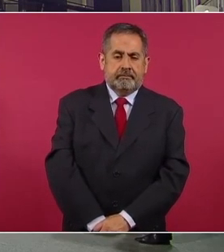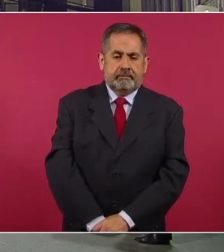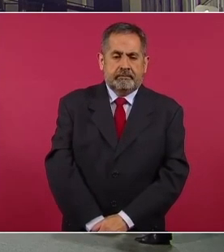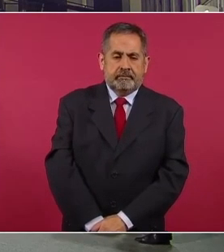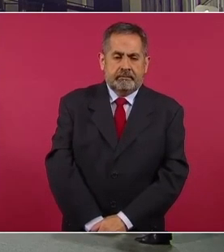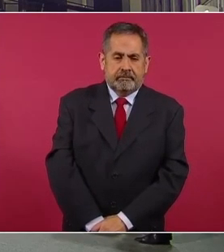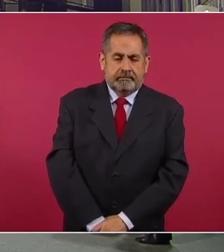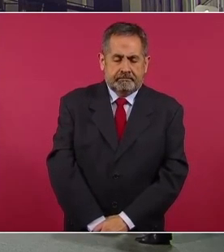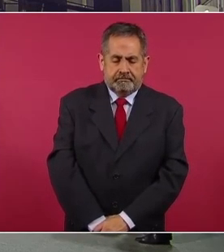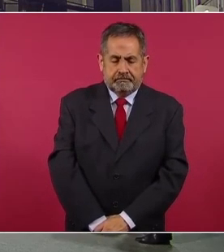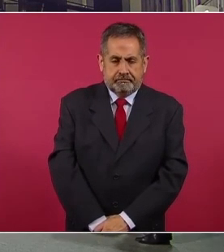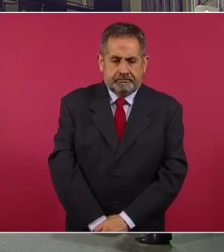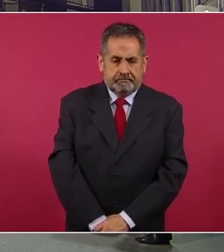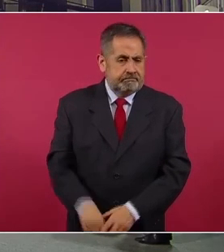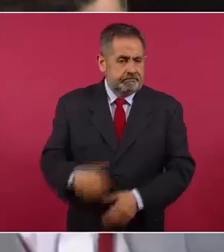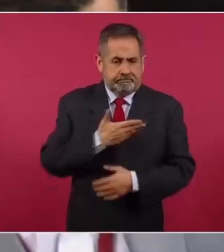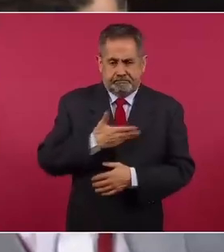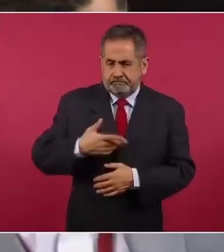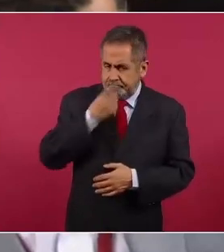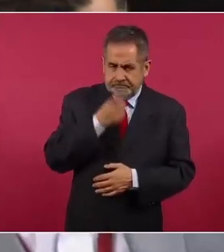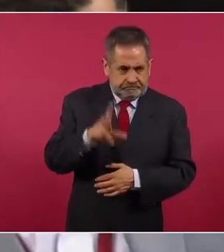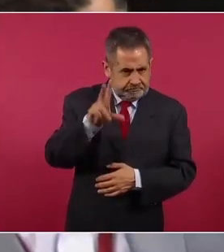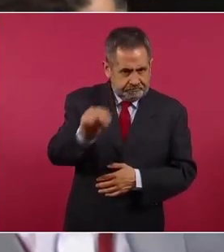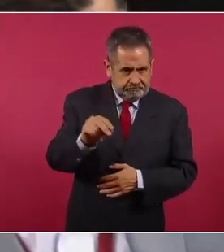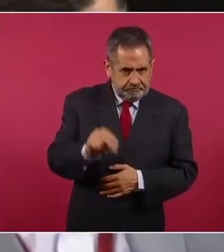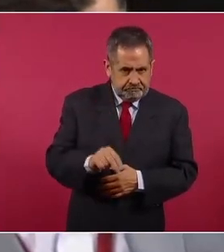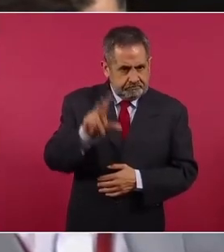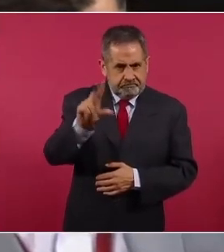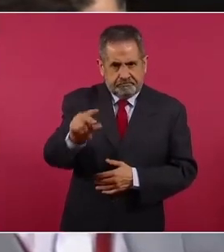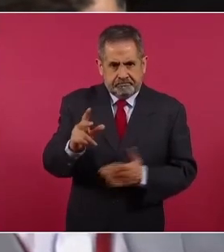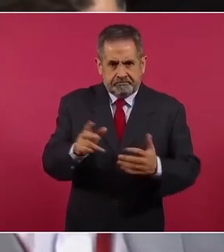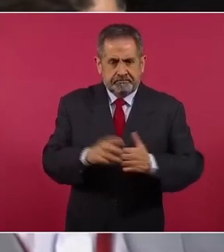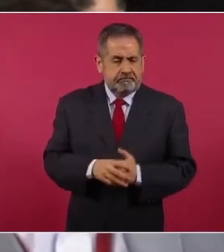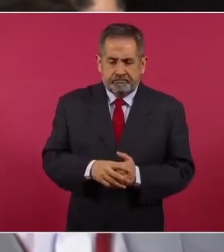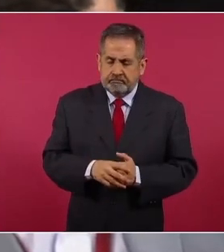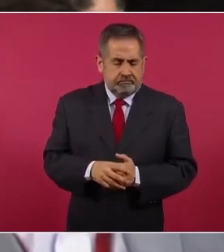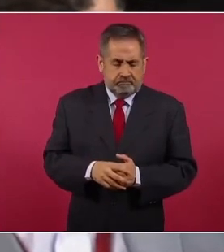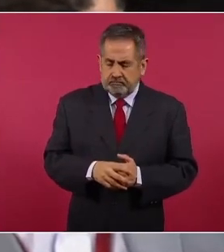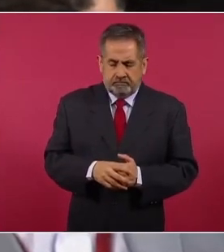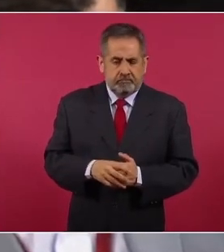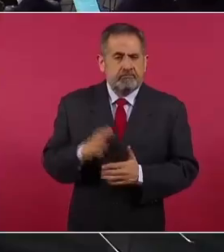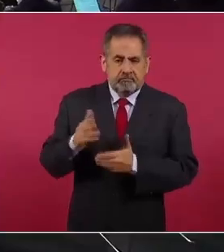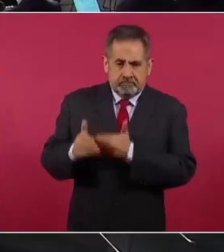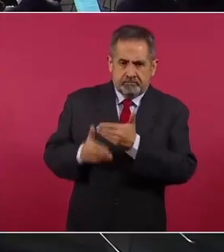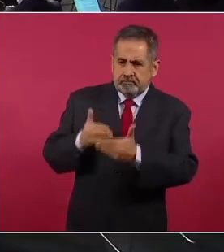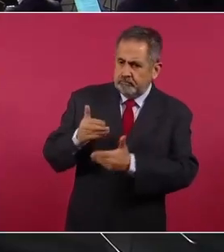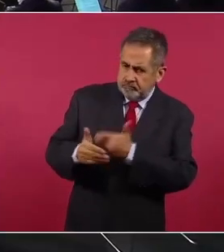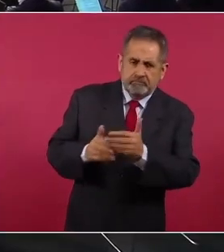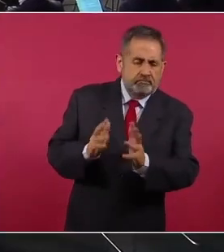No. No. No. Se ha avanzado.